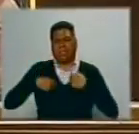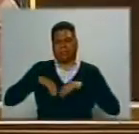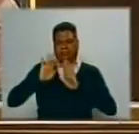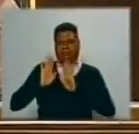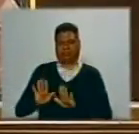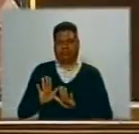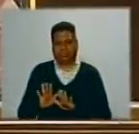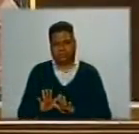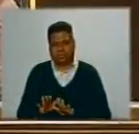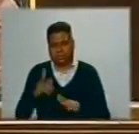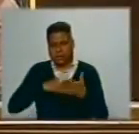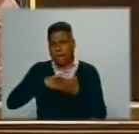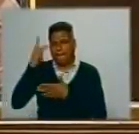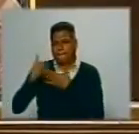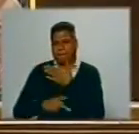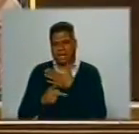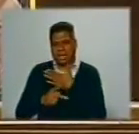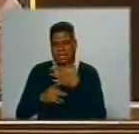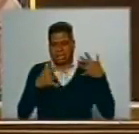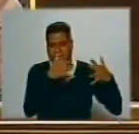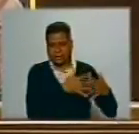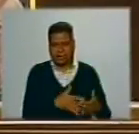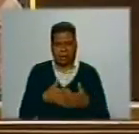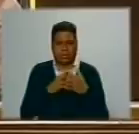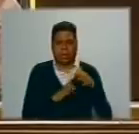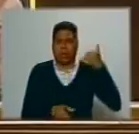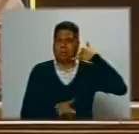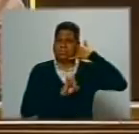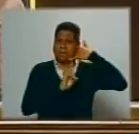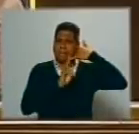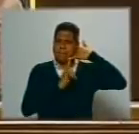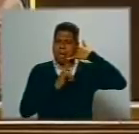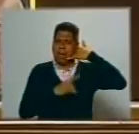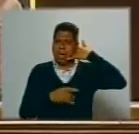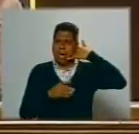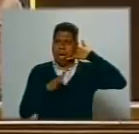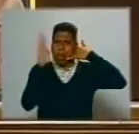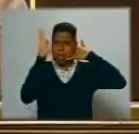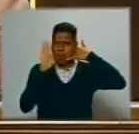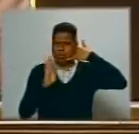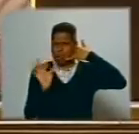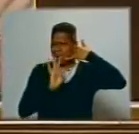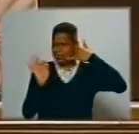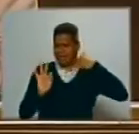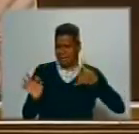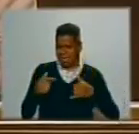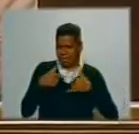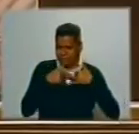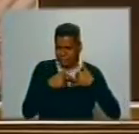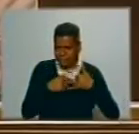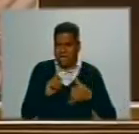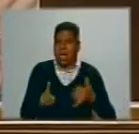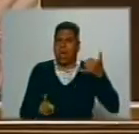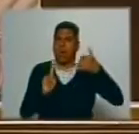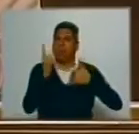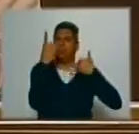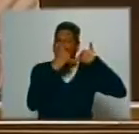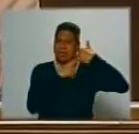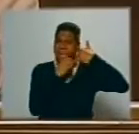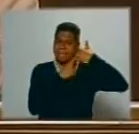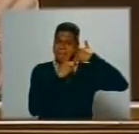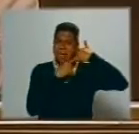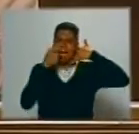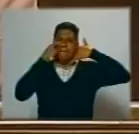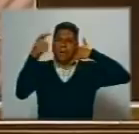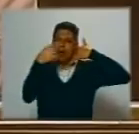ningún plan imperial, ni ninguna llamada desde Bogotá, ni desde donde sea. La única llamada que vamos a atender es la del